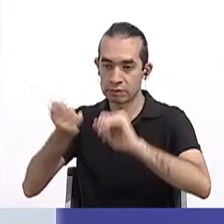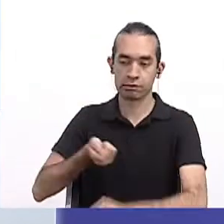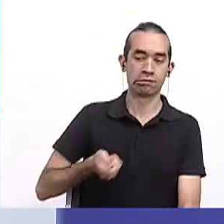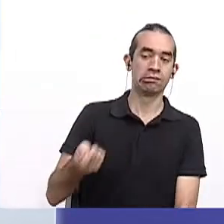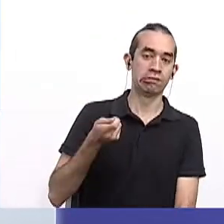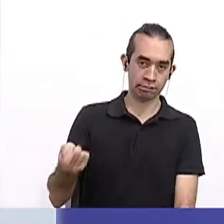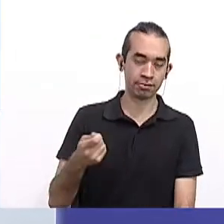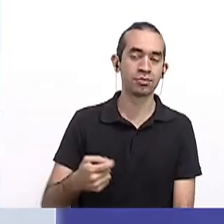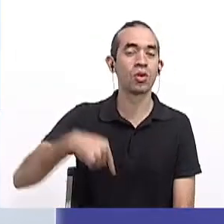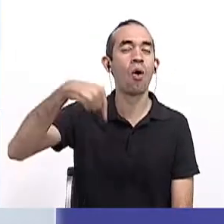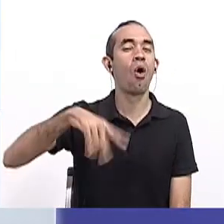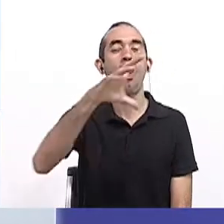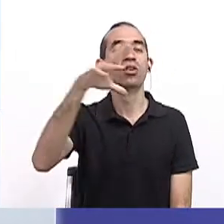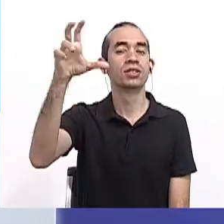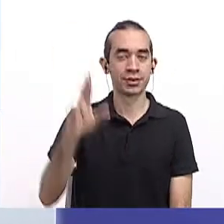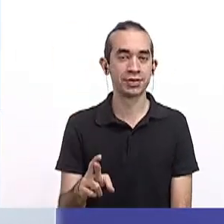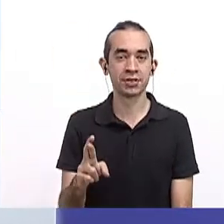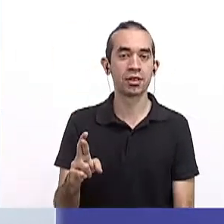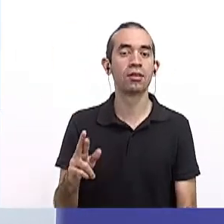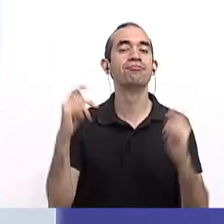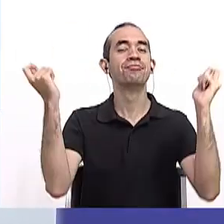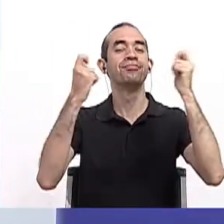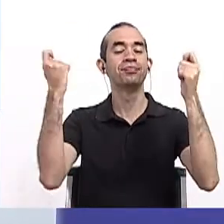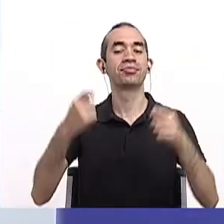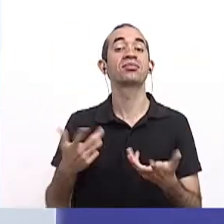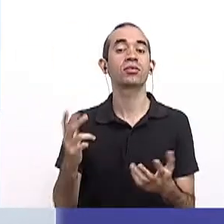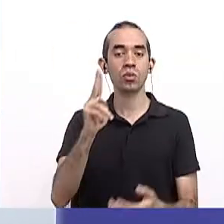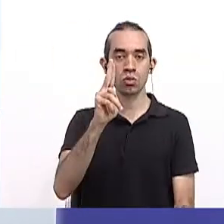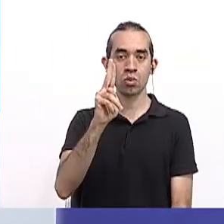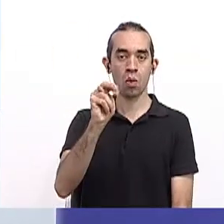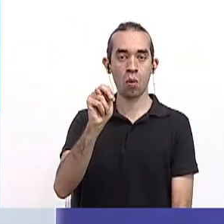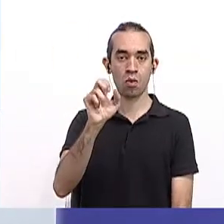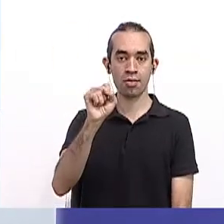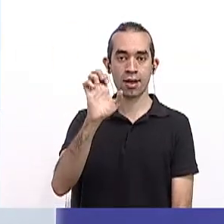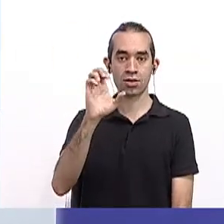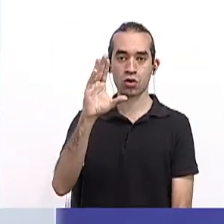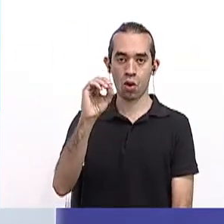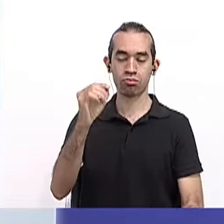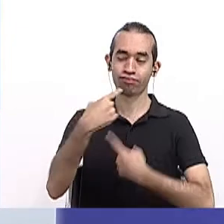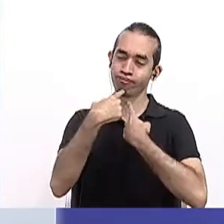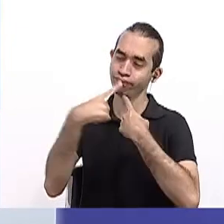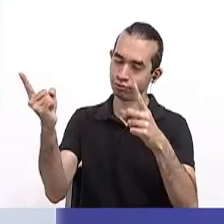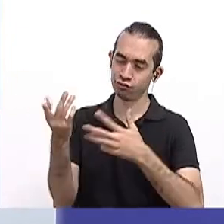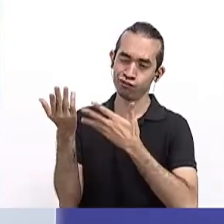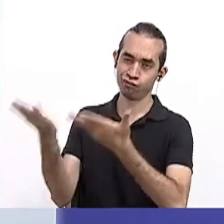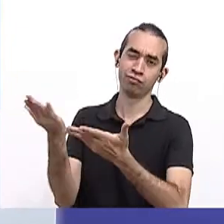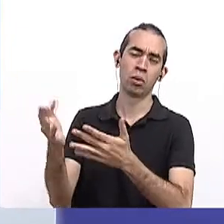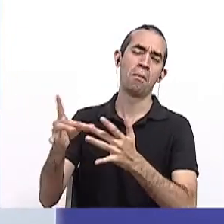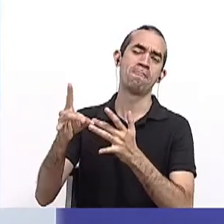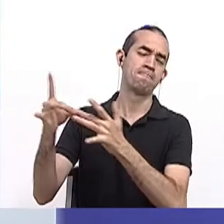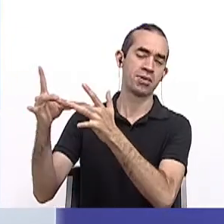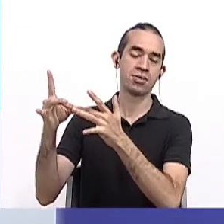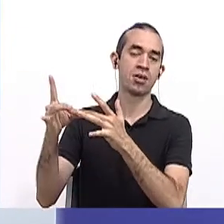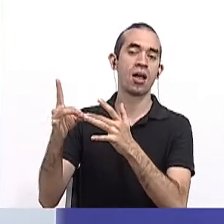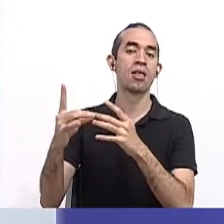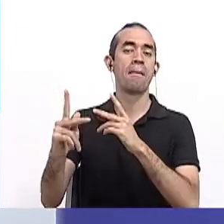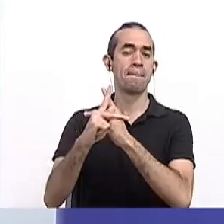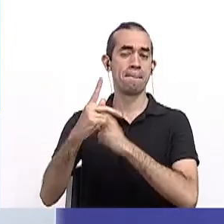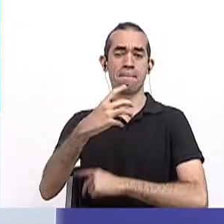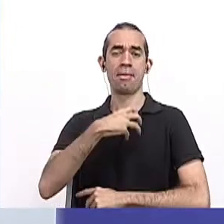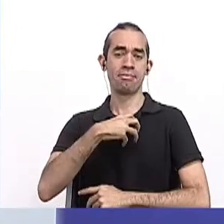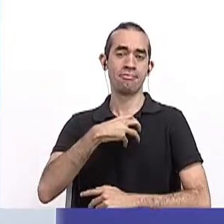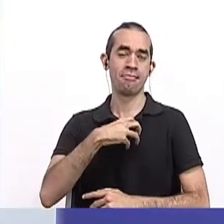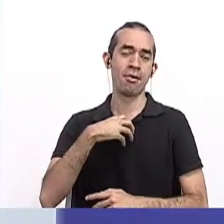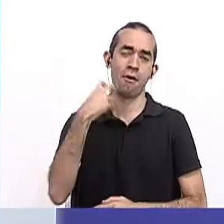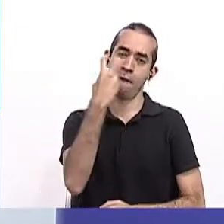Costa Rica celebramos la declaratoria de la UNESCO como obra maestra del patrimonio oral e intangible